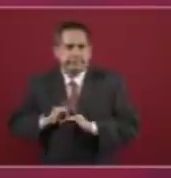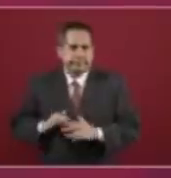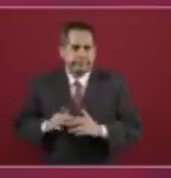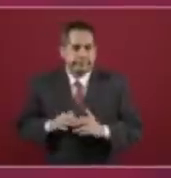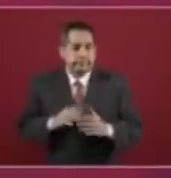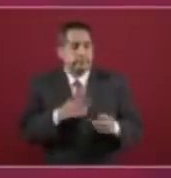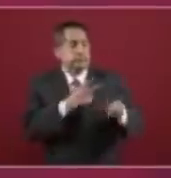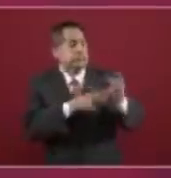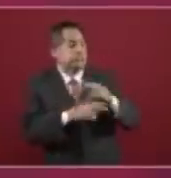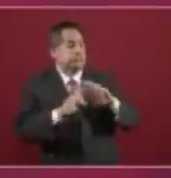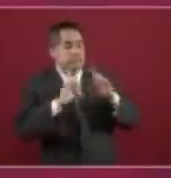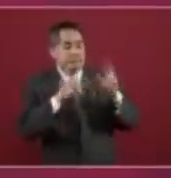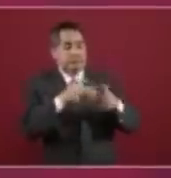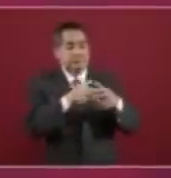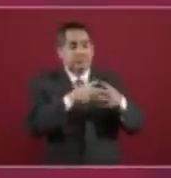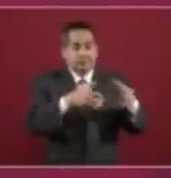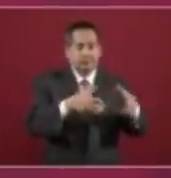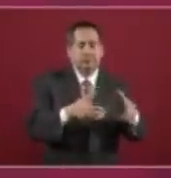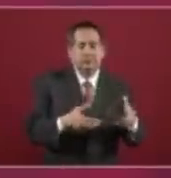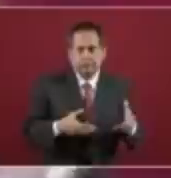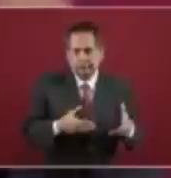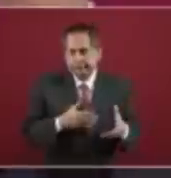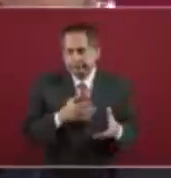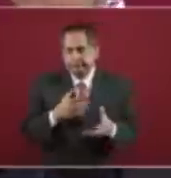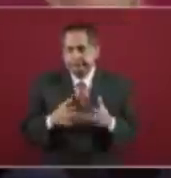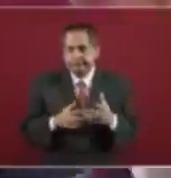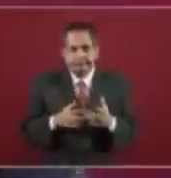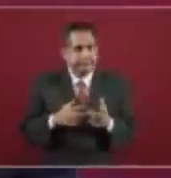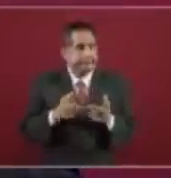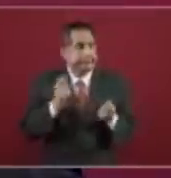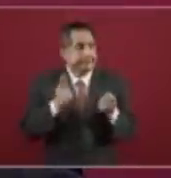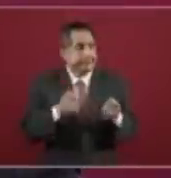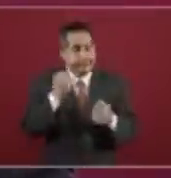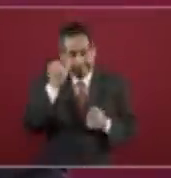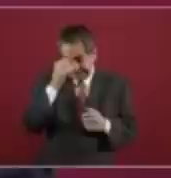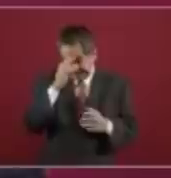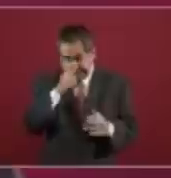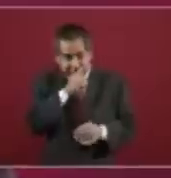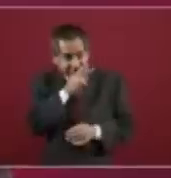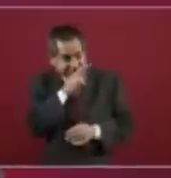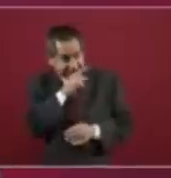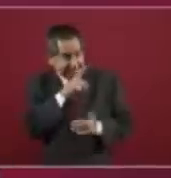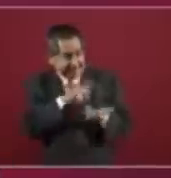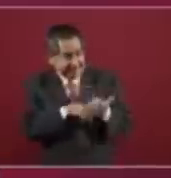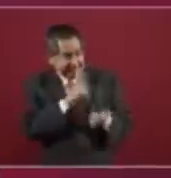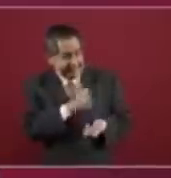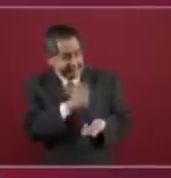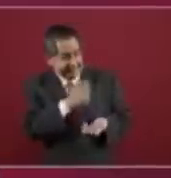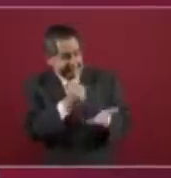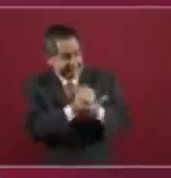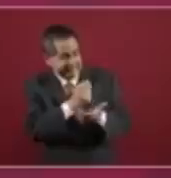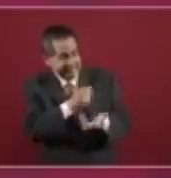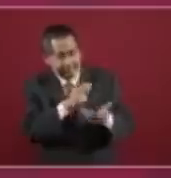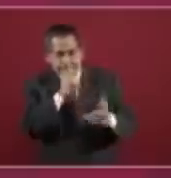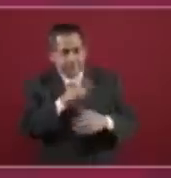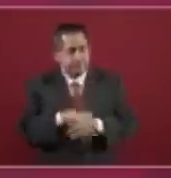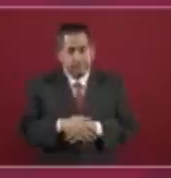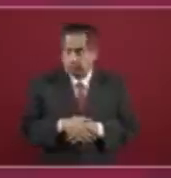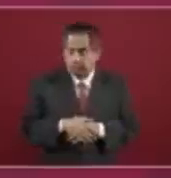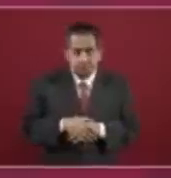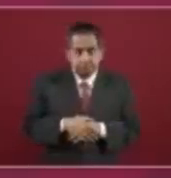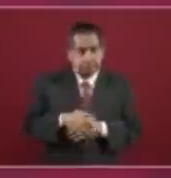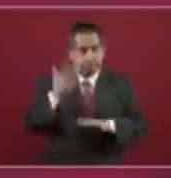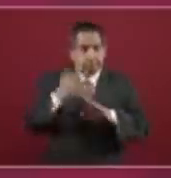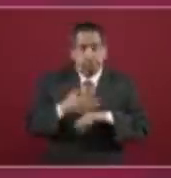Cuando había sesiones, ¿qué van ahora a aprobar estos? Era una amenaza